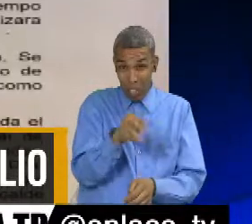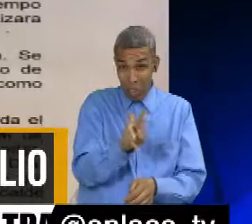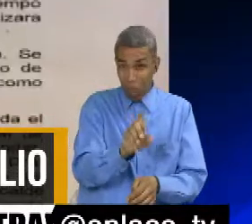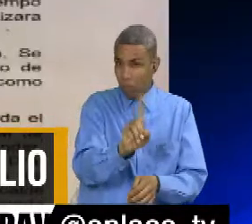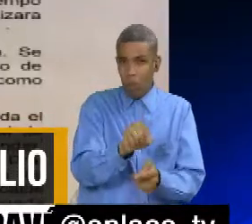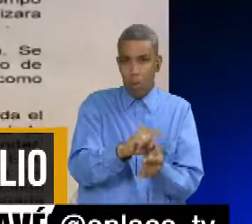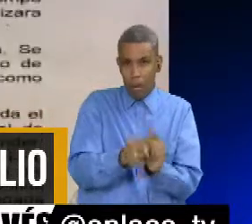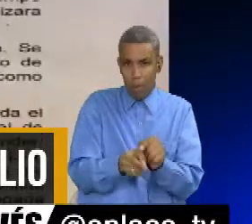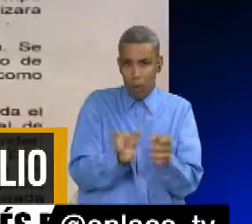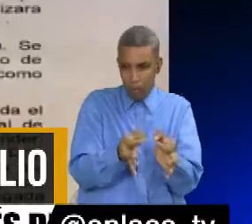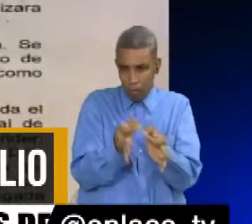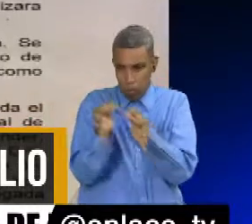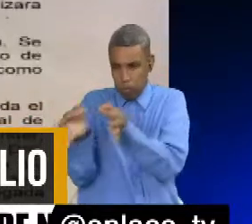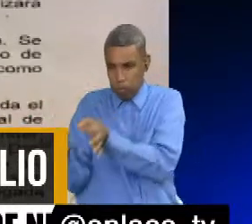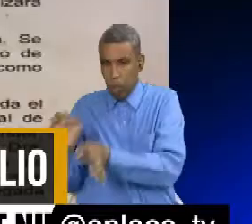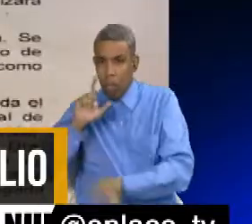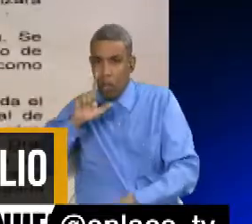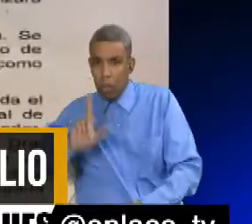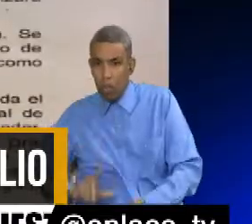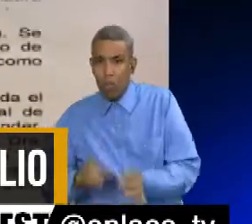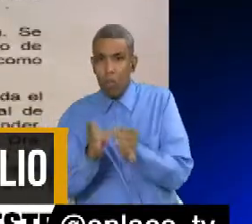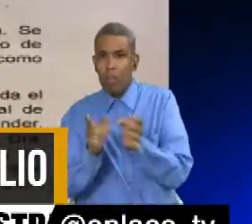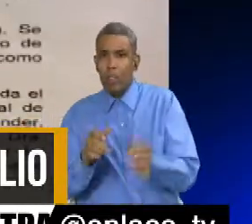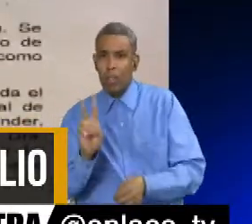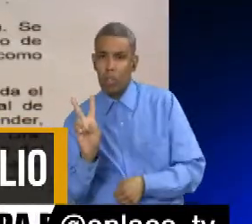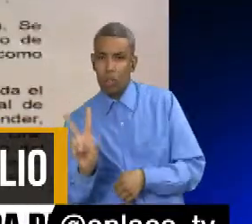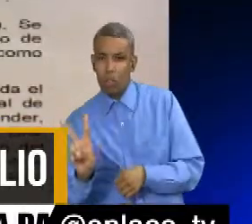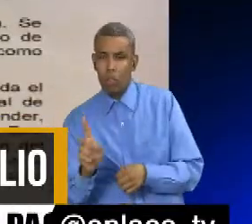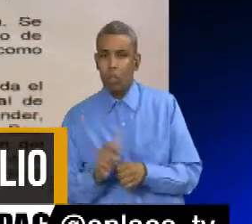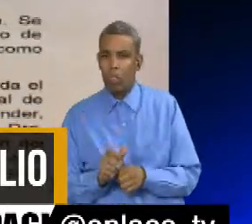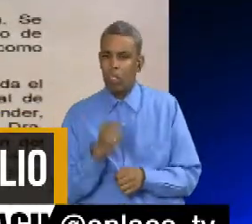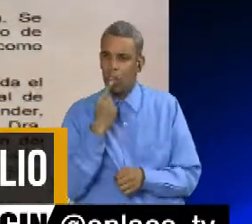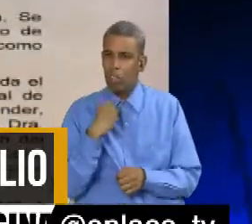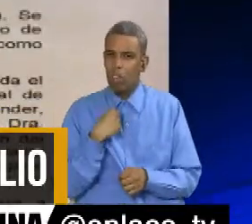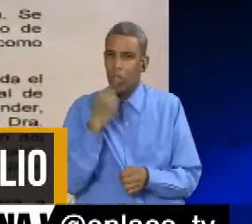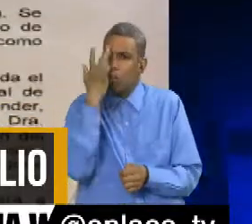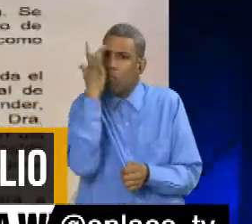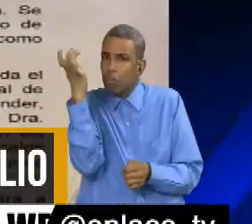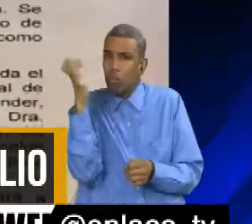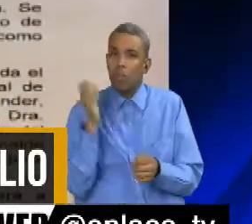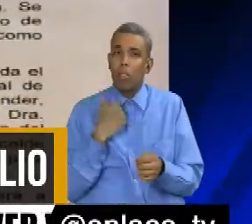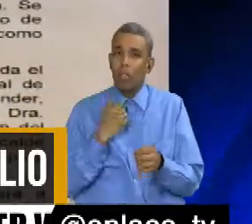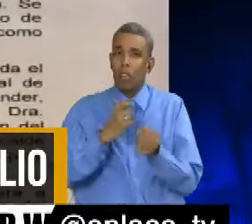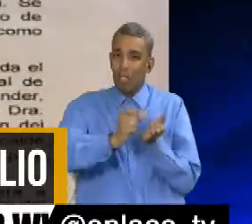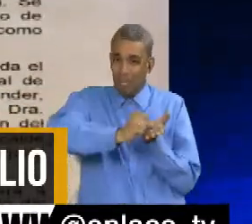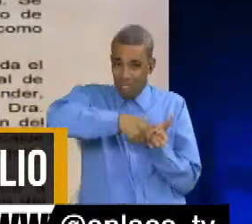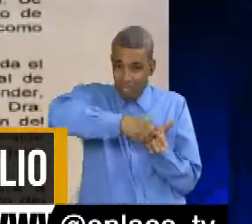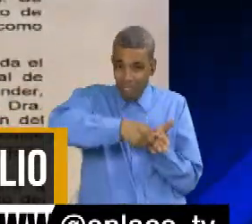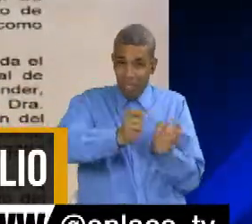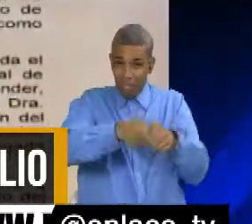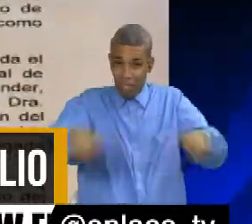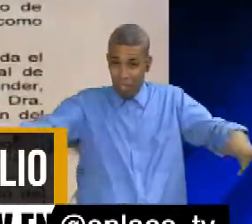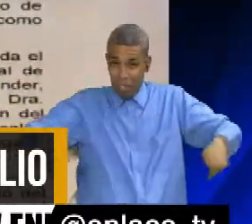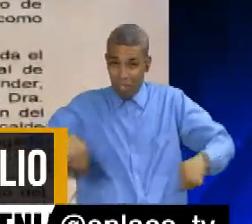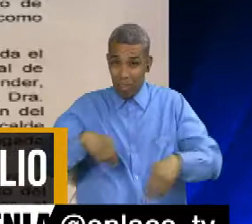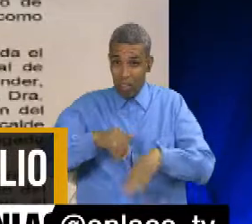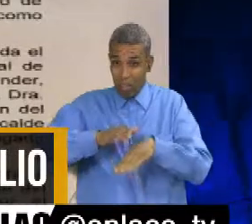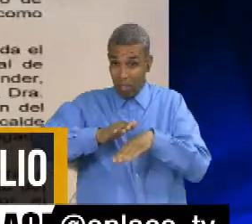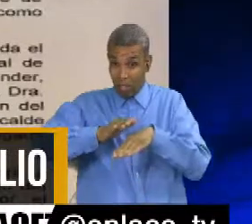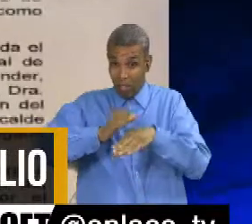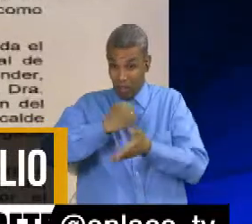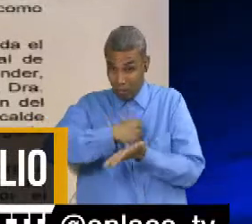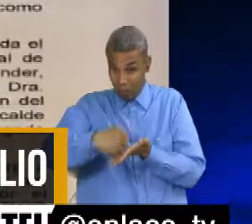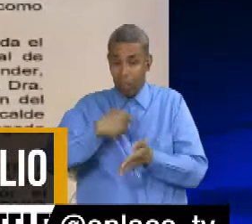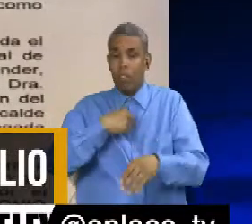18 de junio, pero la registraduría había anunciado que para esa fecha no estaba dispuesta la logística que ameritaba dicha jornada. Este es el comunicado que expidió